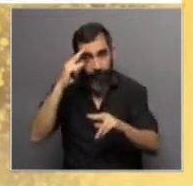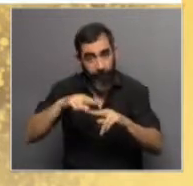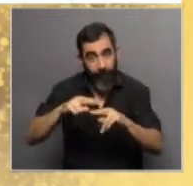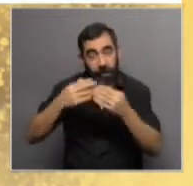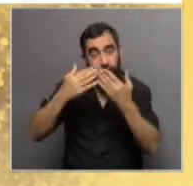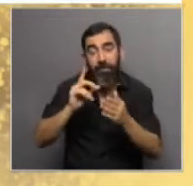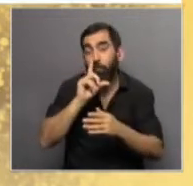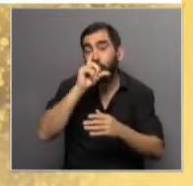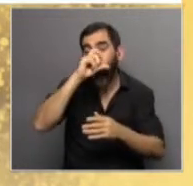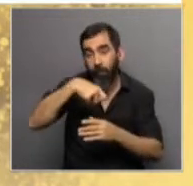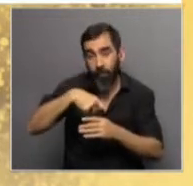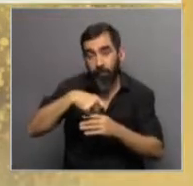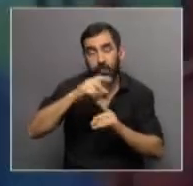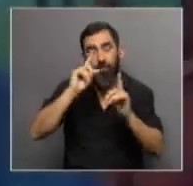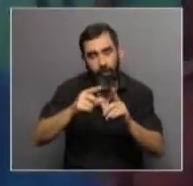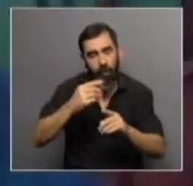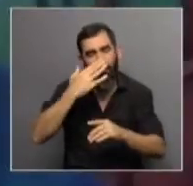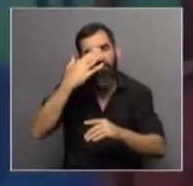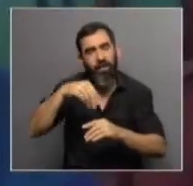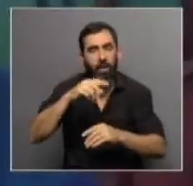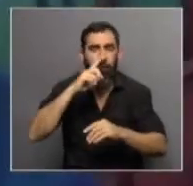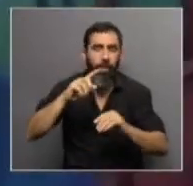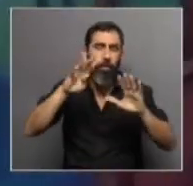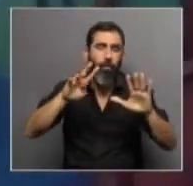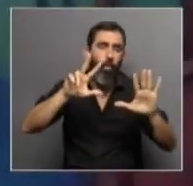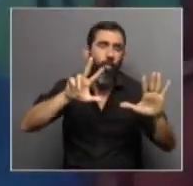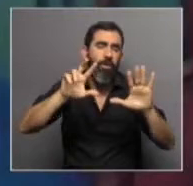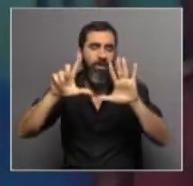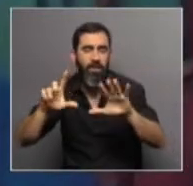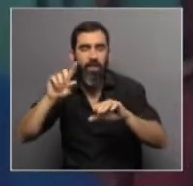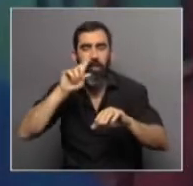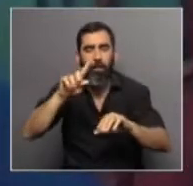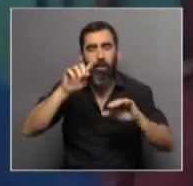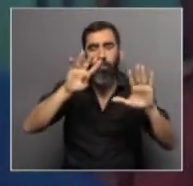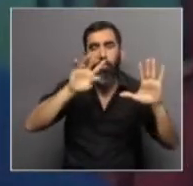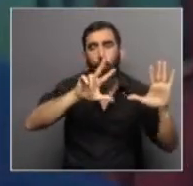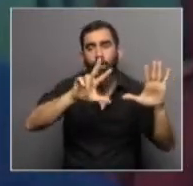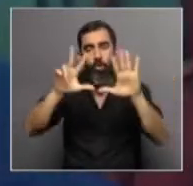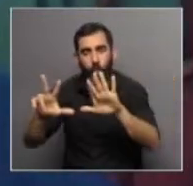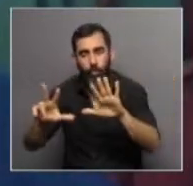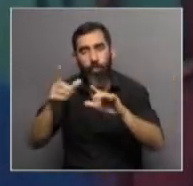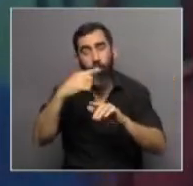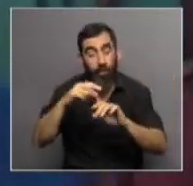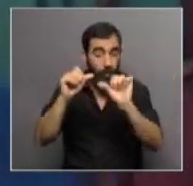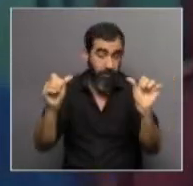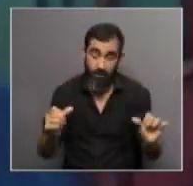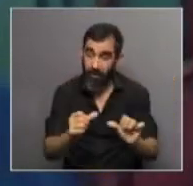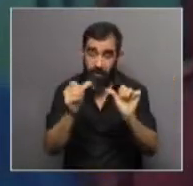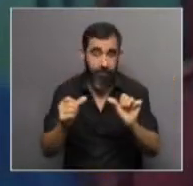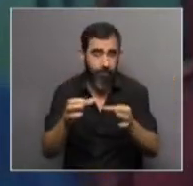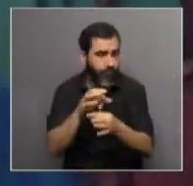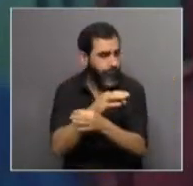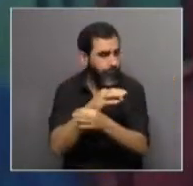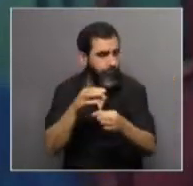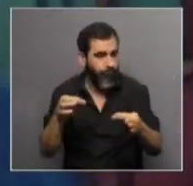en Montevideo, también a finales de los 80, 87, 88, pero en realidad se hace sistemáticamente